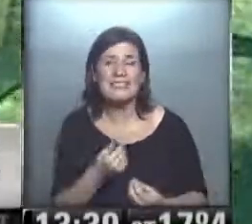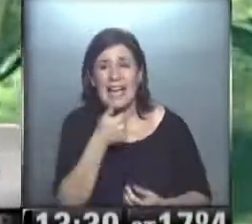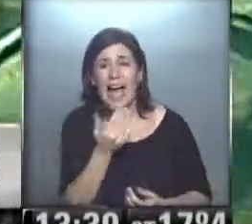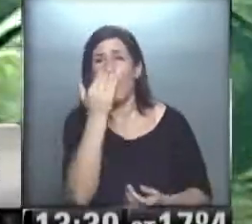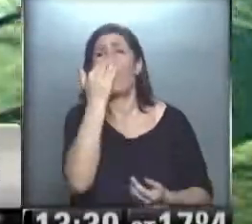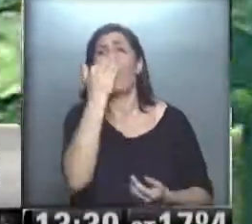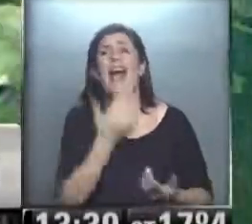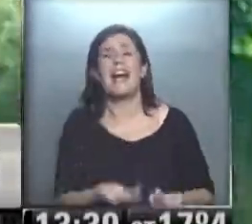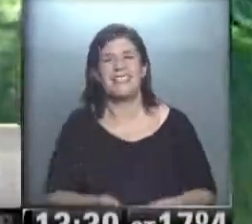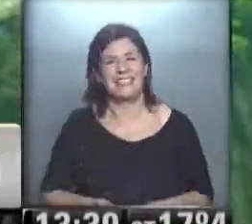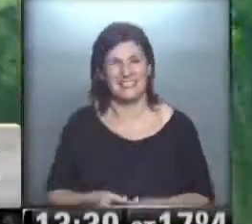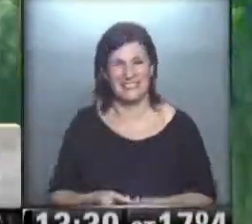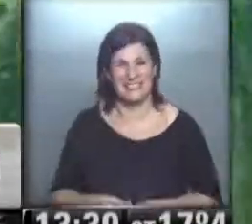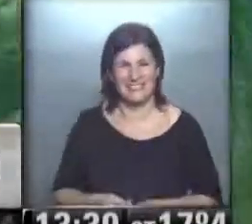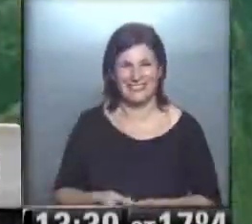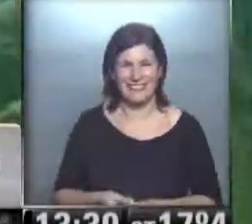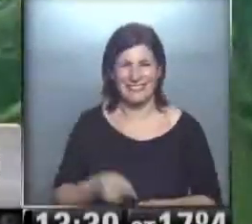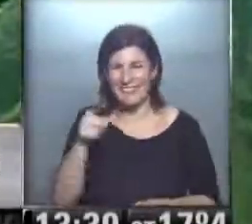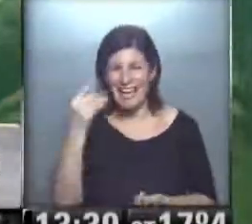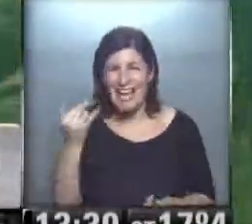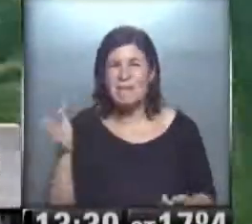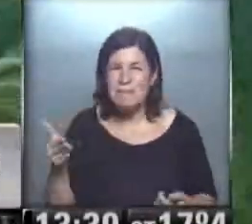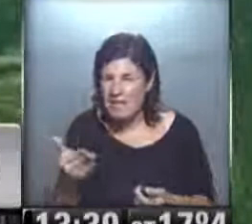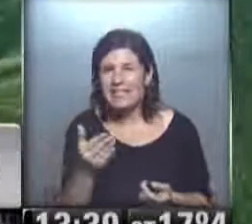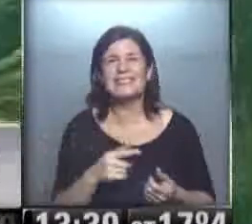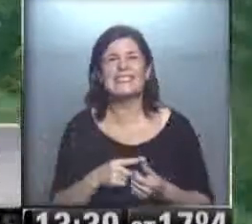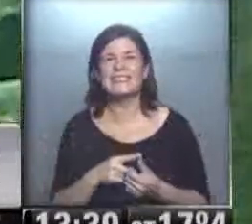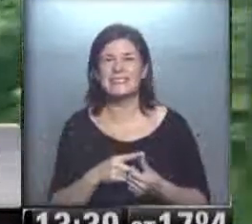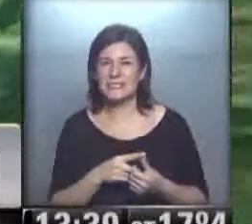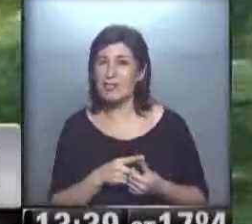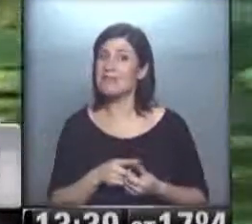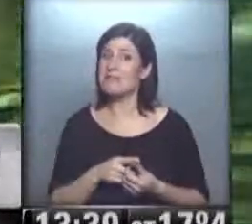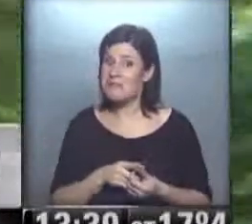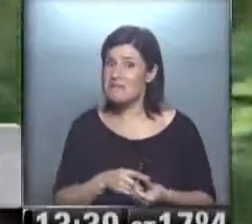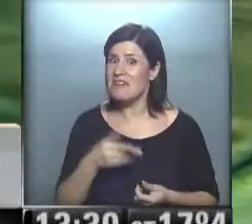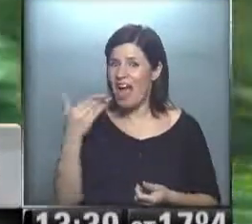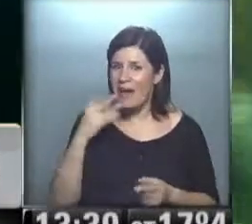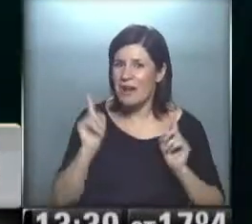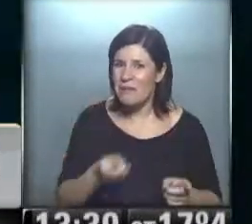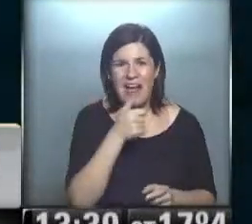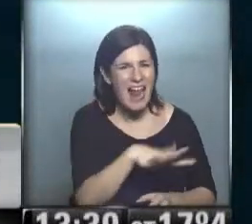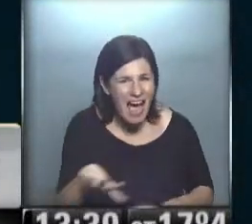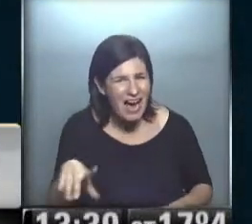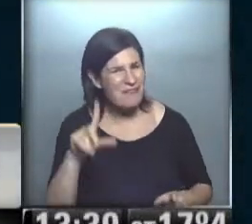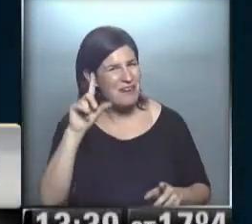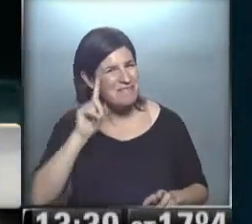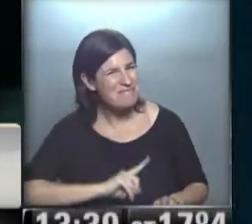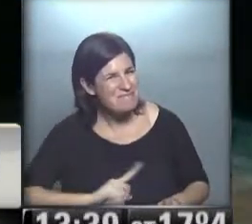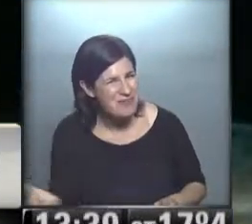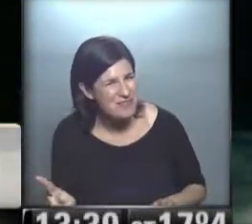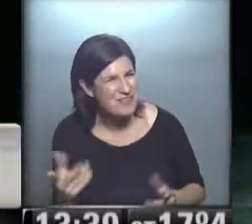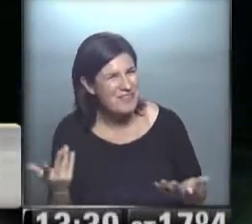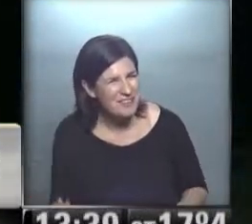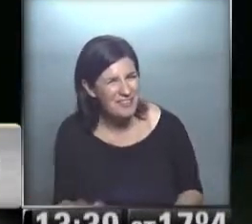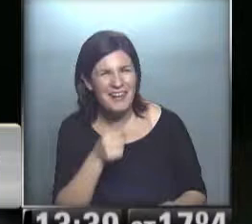agua, mirá. Estoy acá con mis amigos los dorados. Alejandro, esto es una noticia, ¿eh? Hablas hasta abajo del agua, impresionante